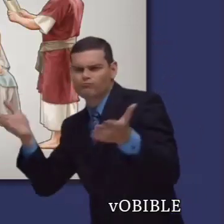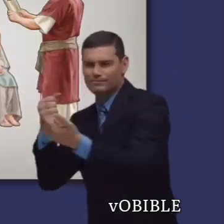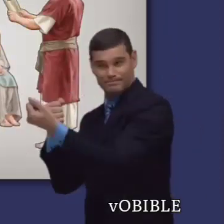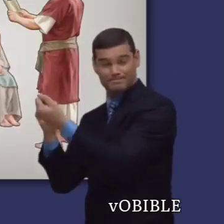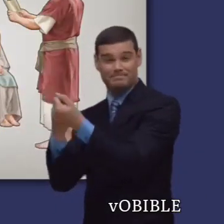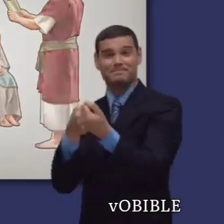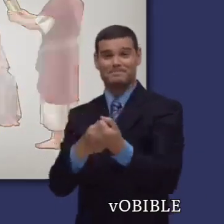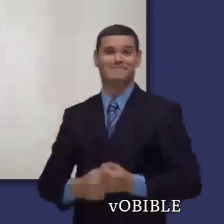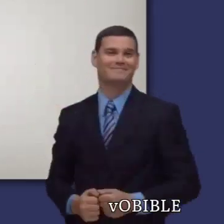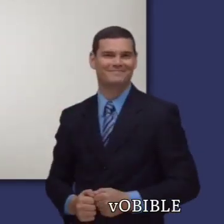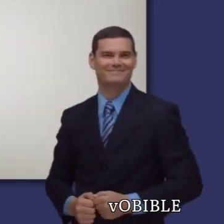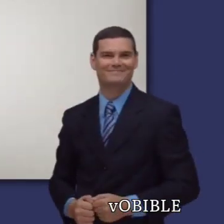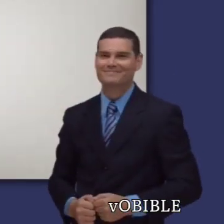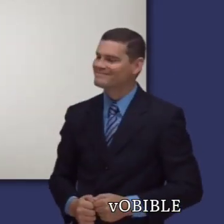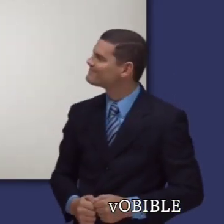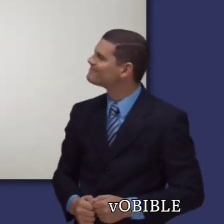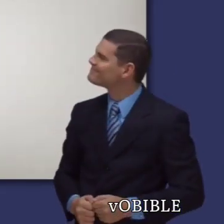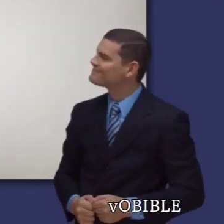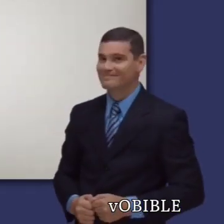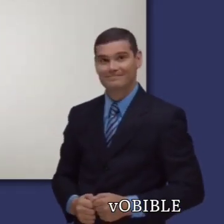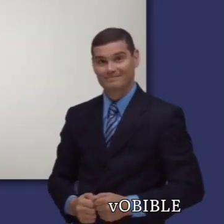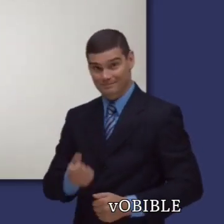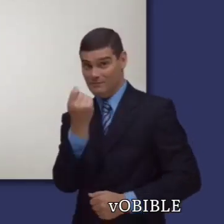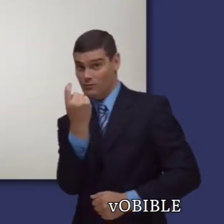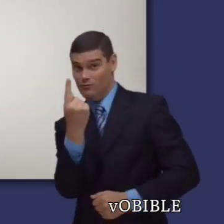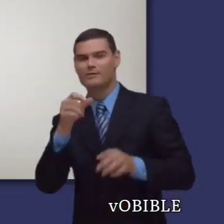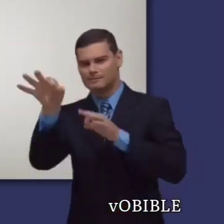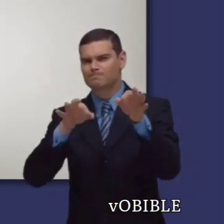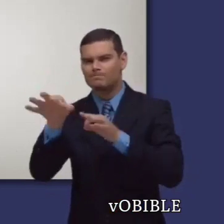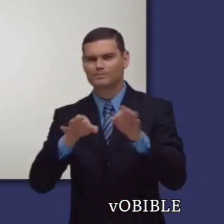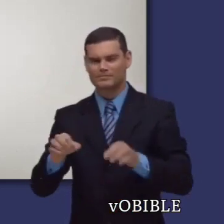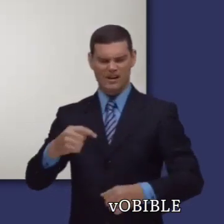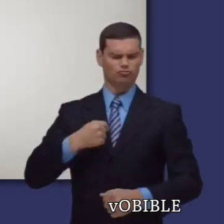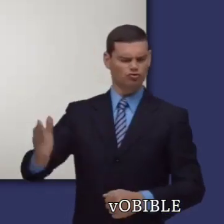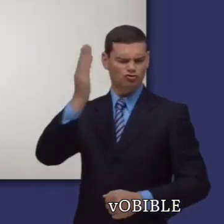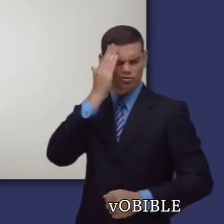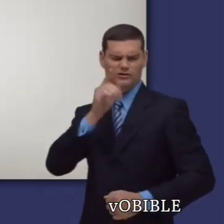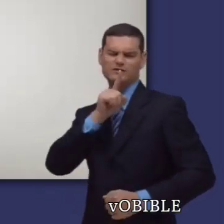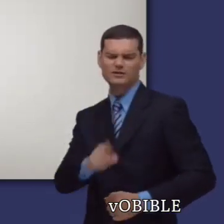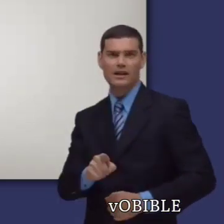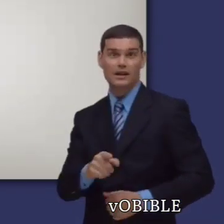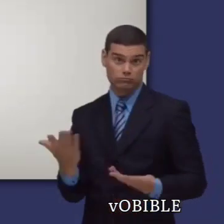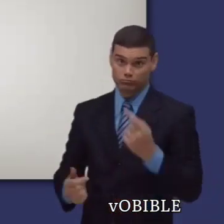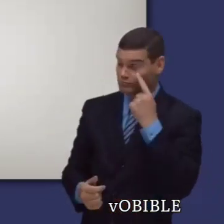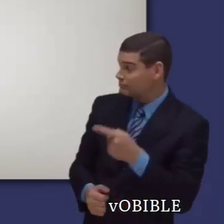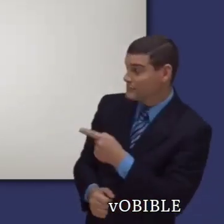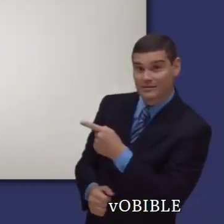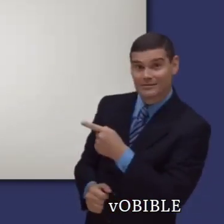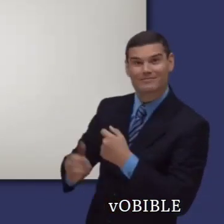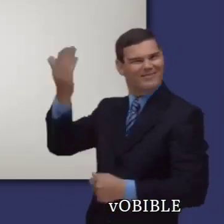todo a medida que se acerca el fin. El capítulo 11 se centra en la fe y menciona a muchos hombres y